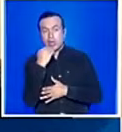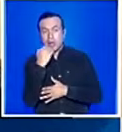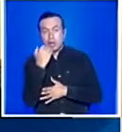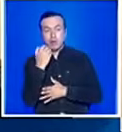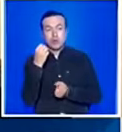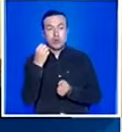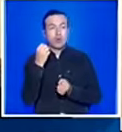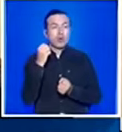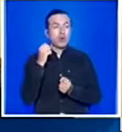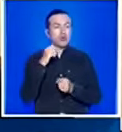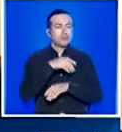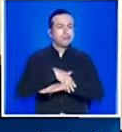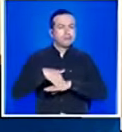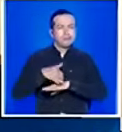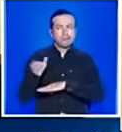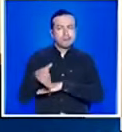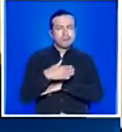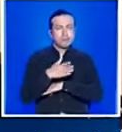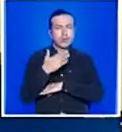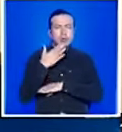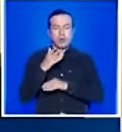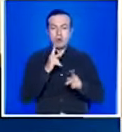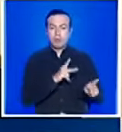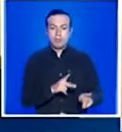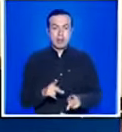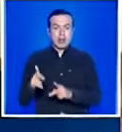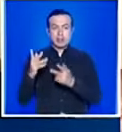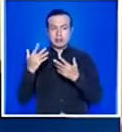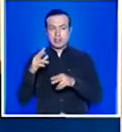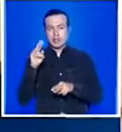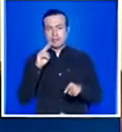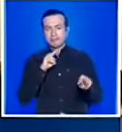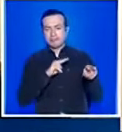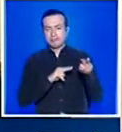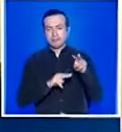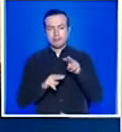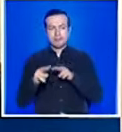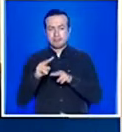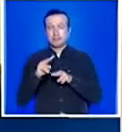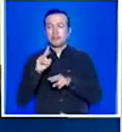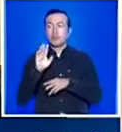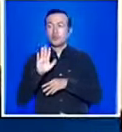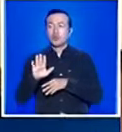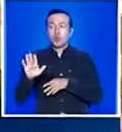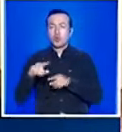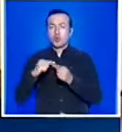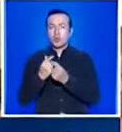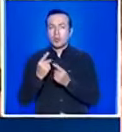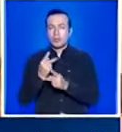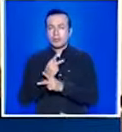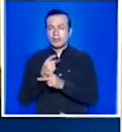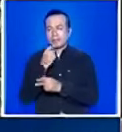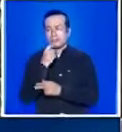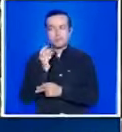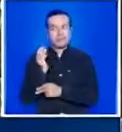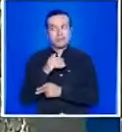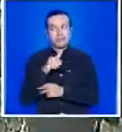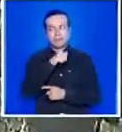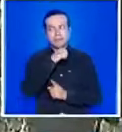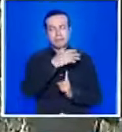rutas. Todo eso establecen en un plan y en base a ese plan pues comienzan a trabajar para ejecutar la operación de